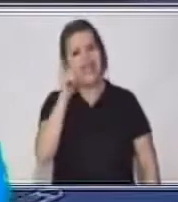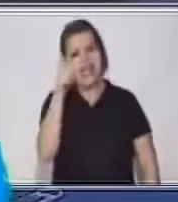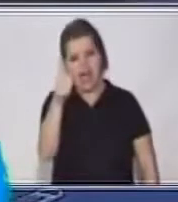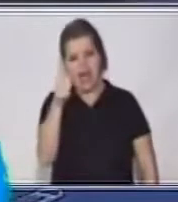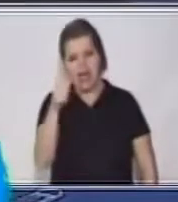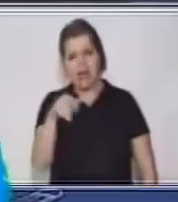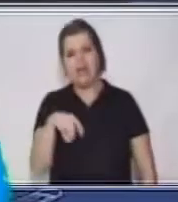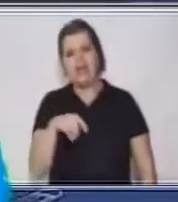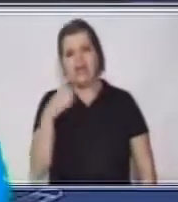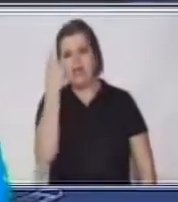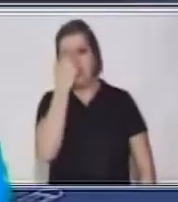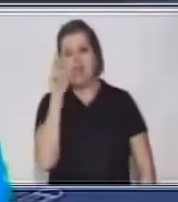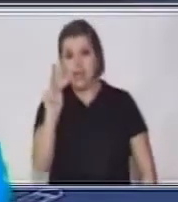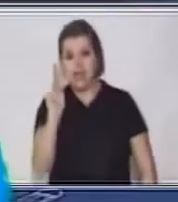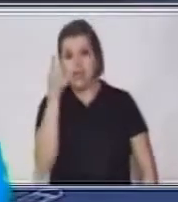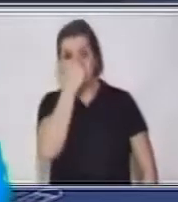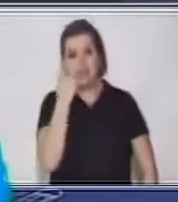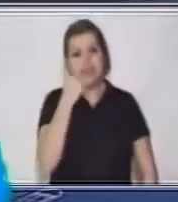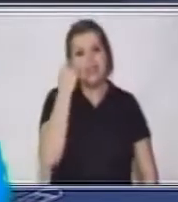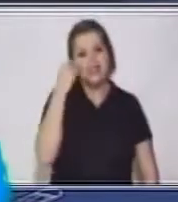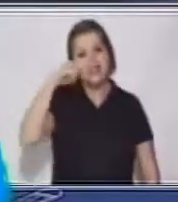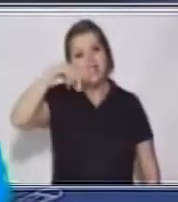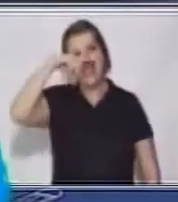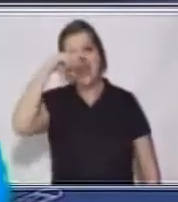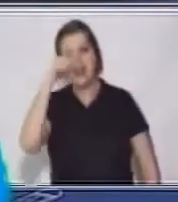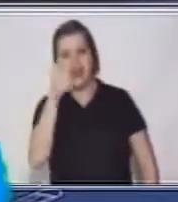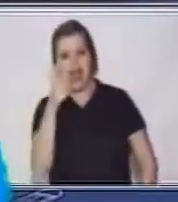y la sintaxis.